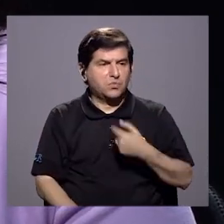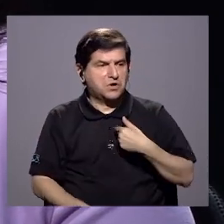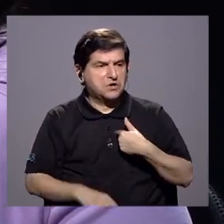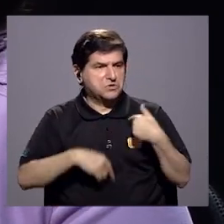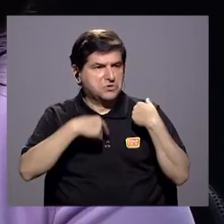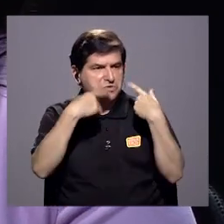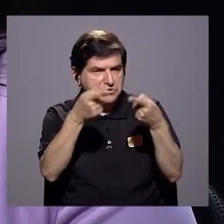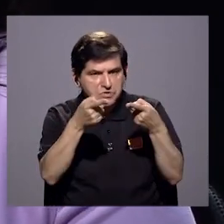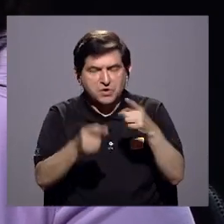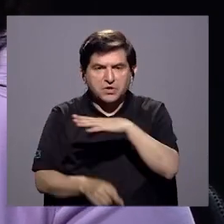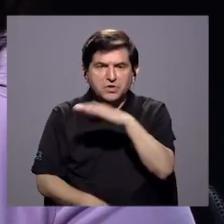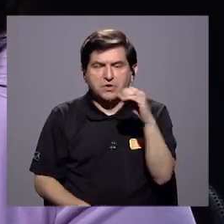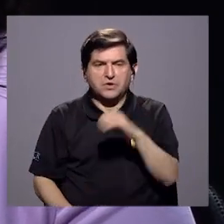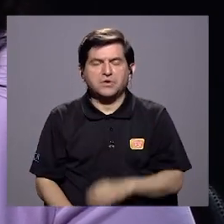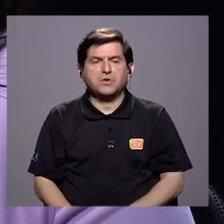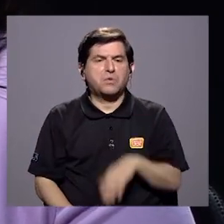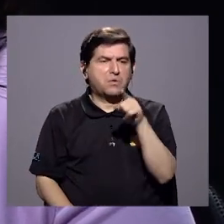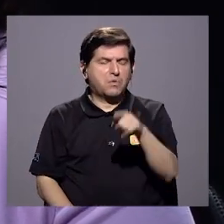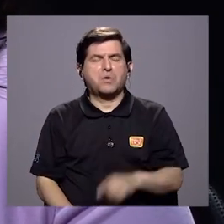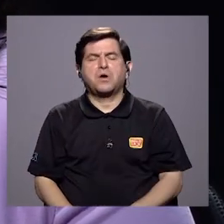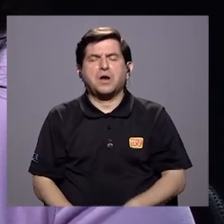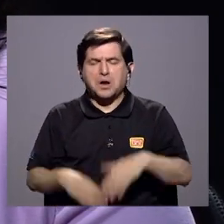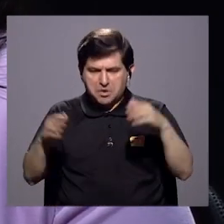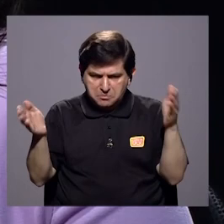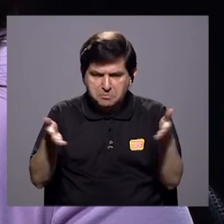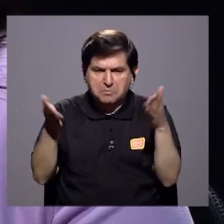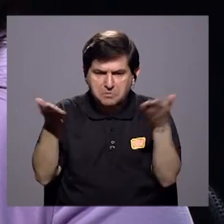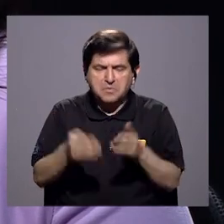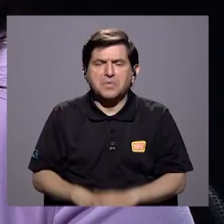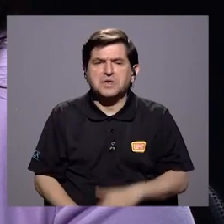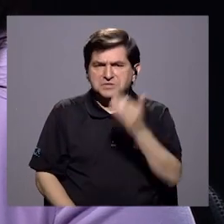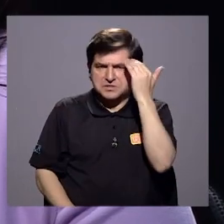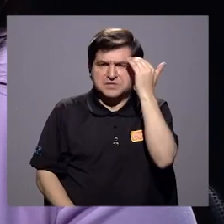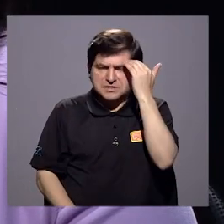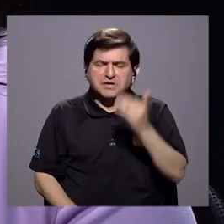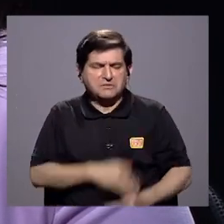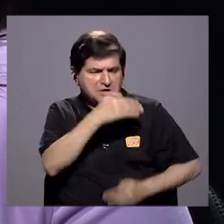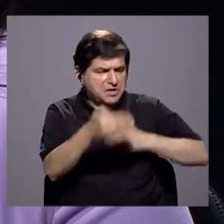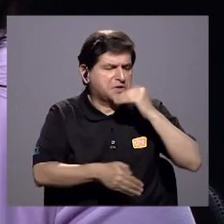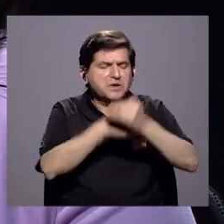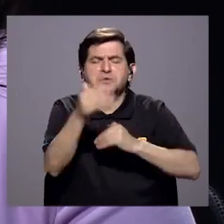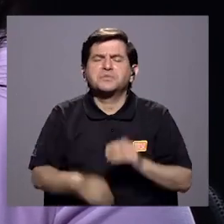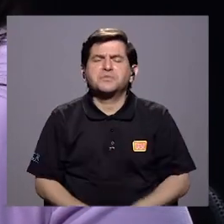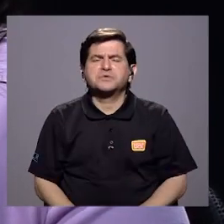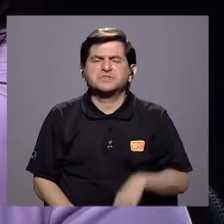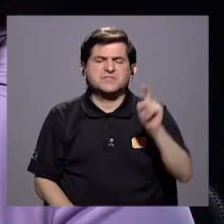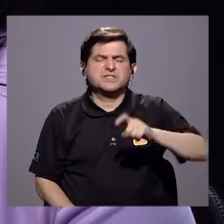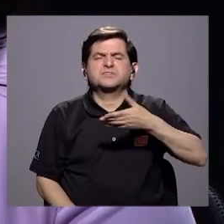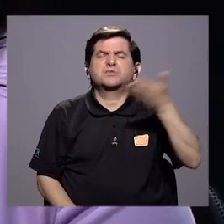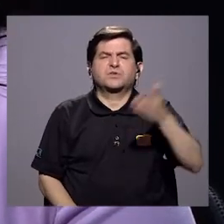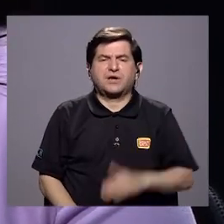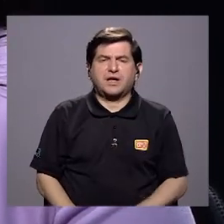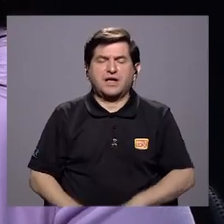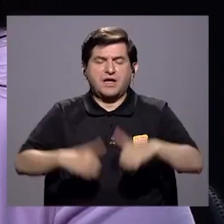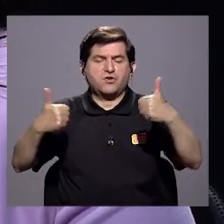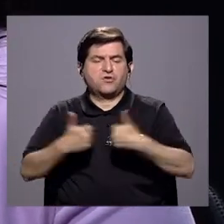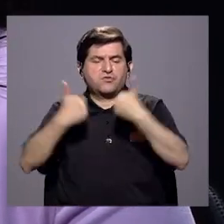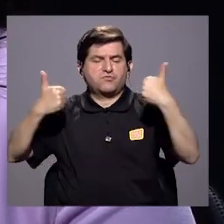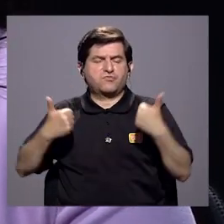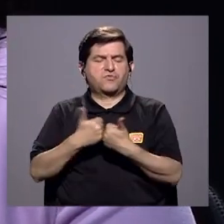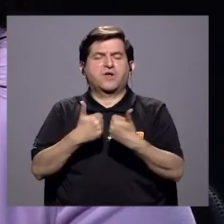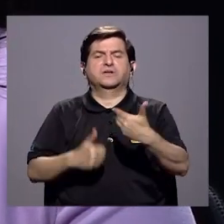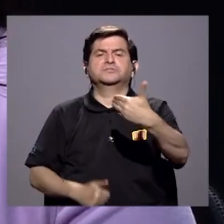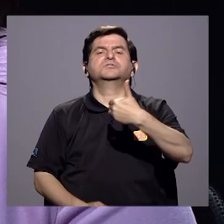puerta o incluso él proactivamente se ha involucrado en saber cómo va el proceso, qué se necesita, qué retos